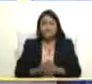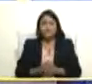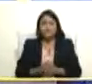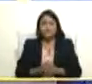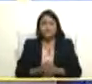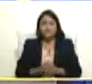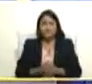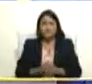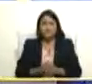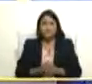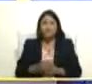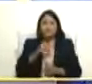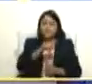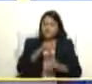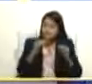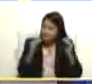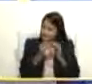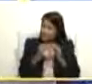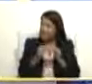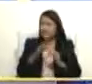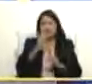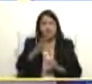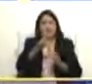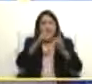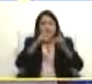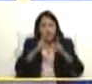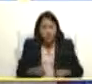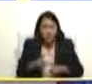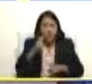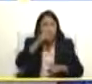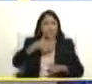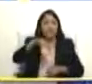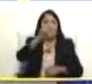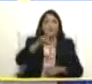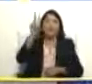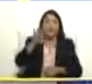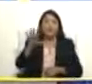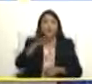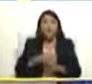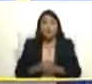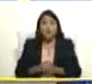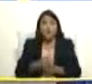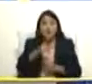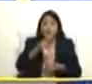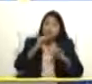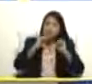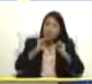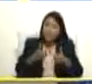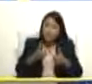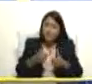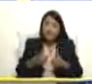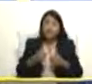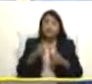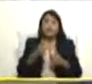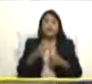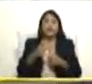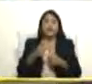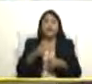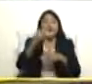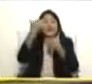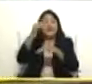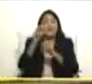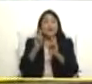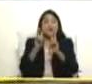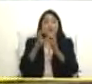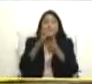que esto es vinculante mandato popular y ha fijado el inicio de una nueva etapa en la